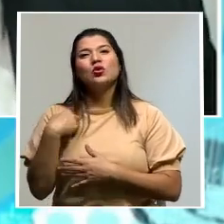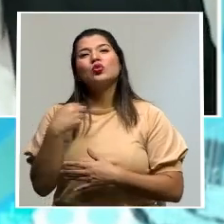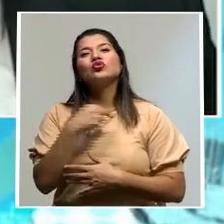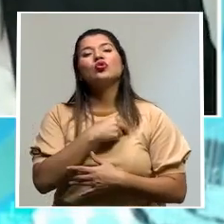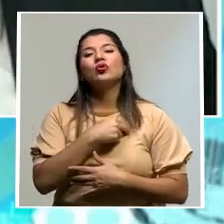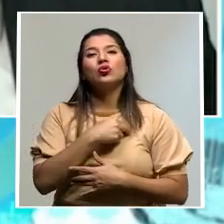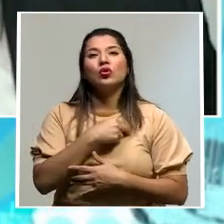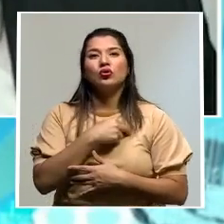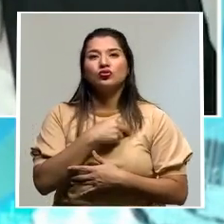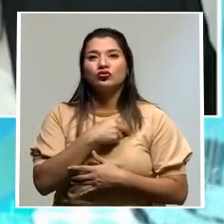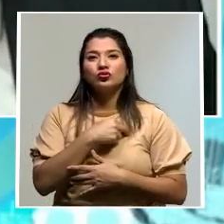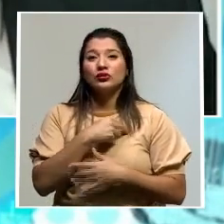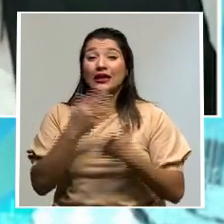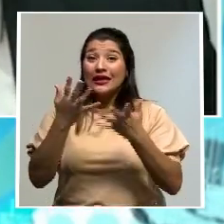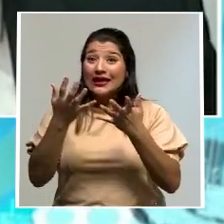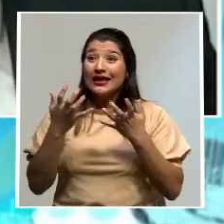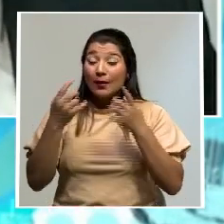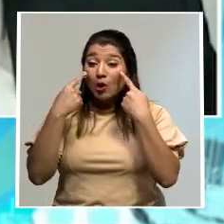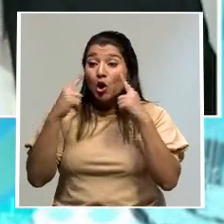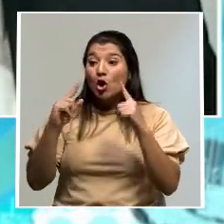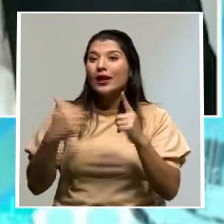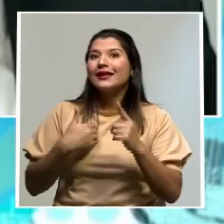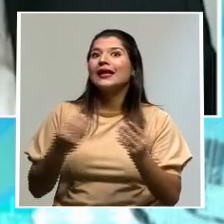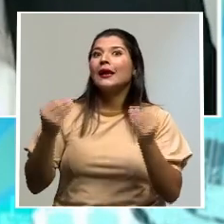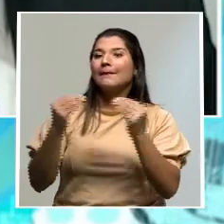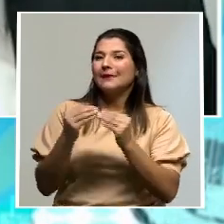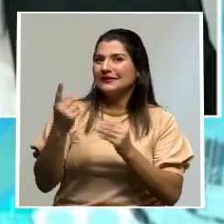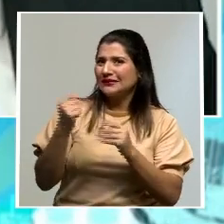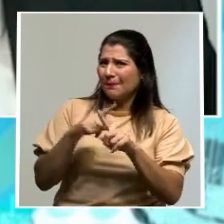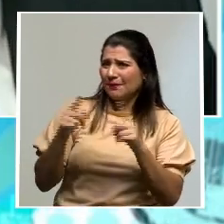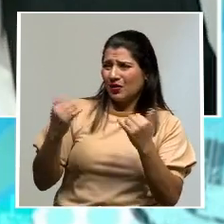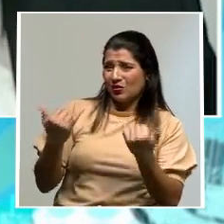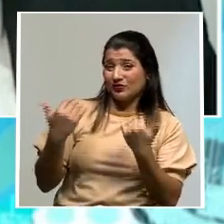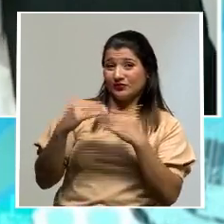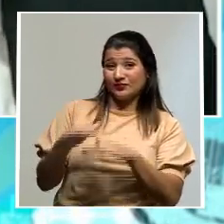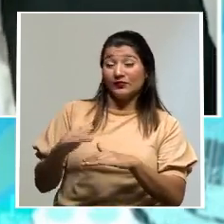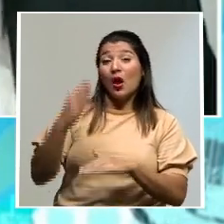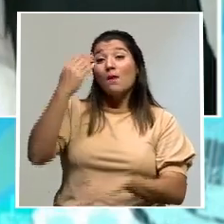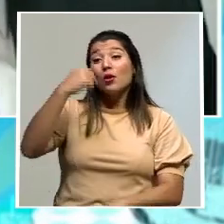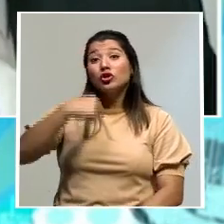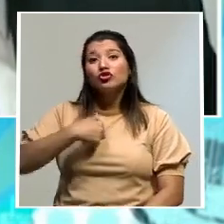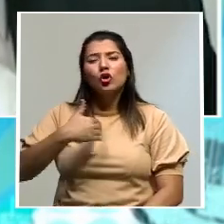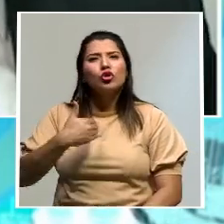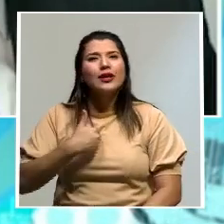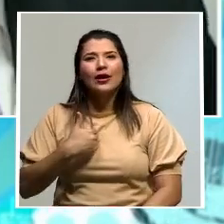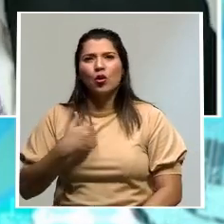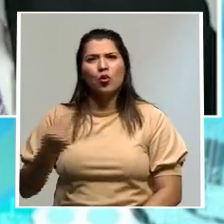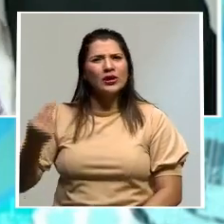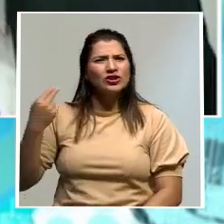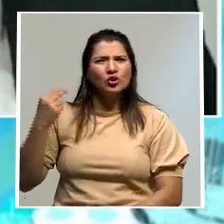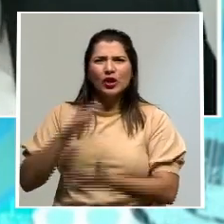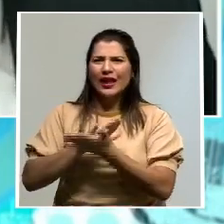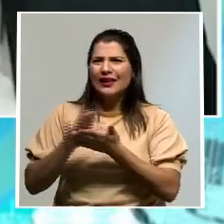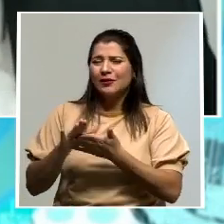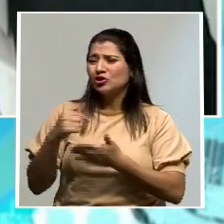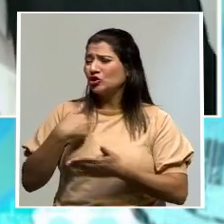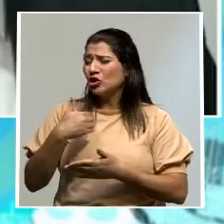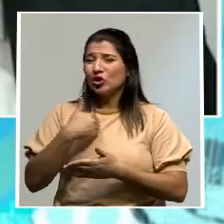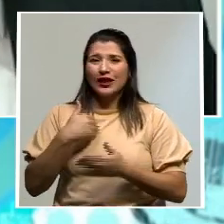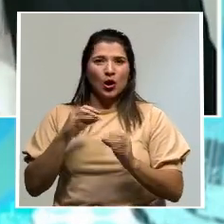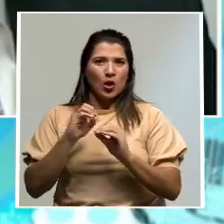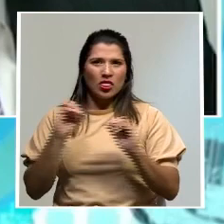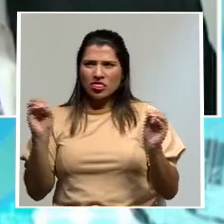descender en nuestros ingresos económicos y así está padeciendo. Porque Claudio Alpizar tiene una hoja de vida limpia, Claudio Alpizar no tiene rabo que le